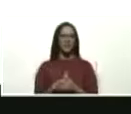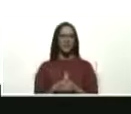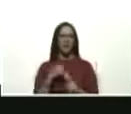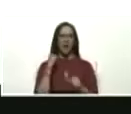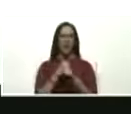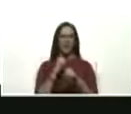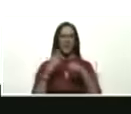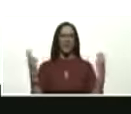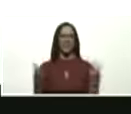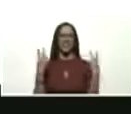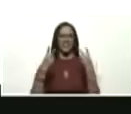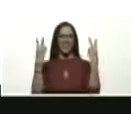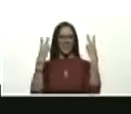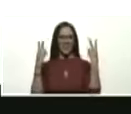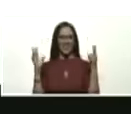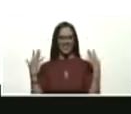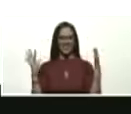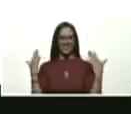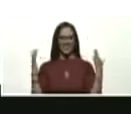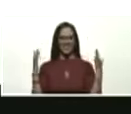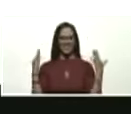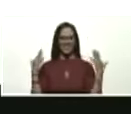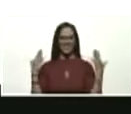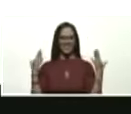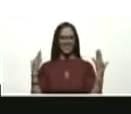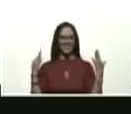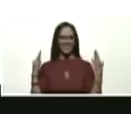obrero victorioso.